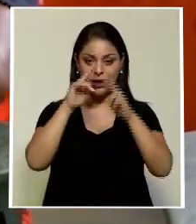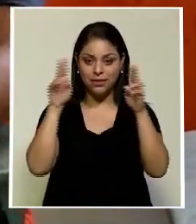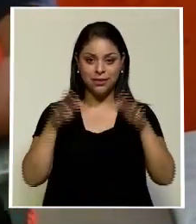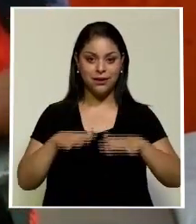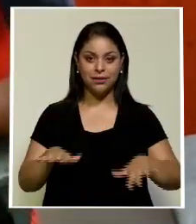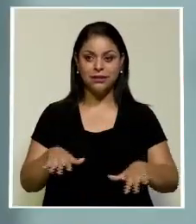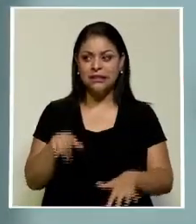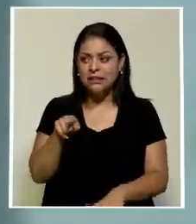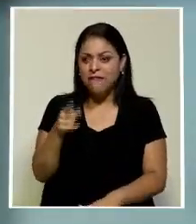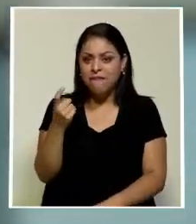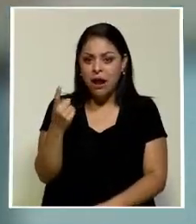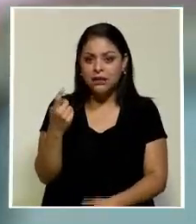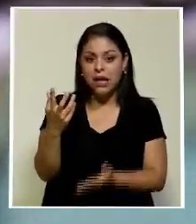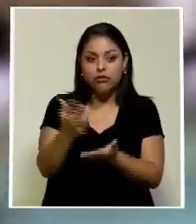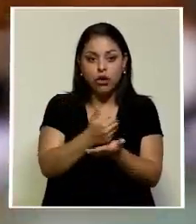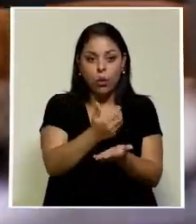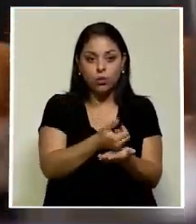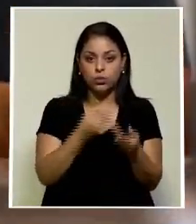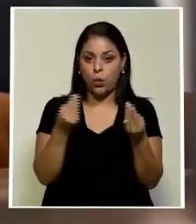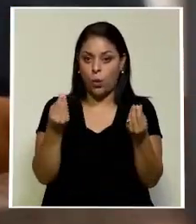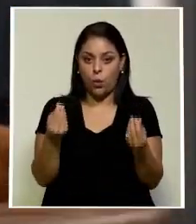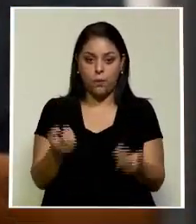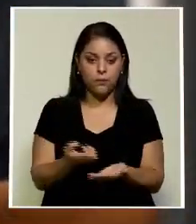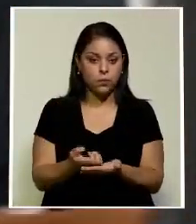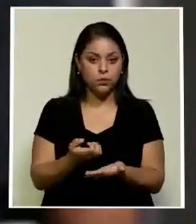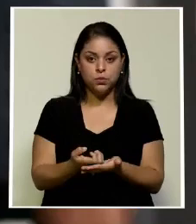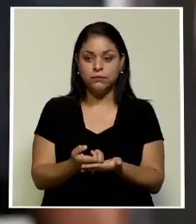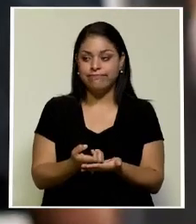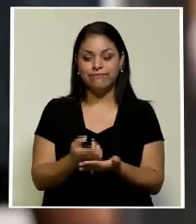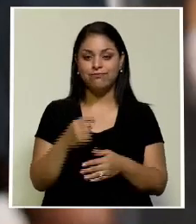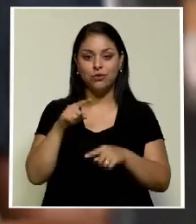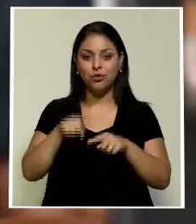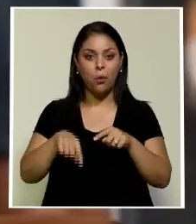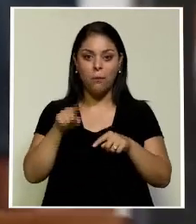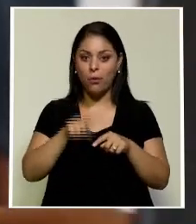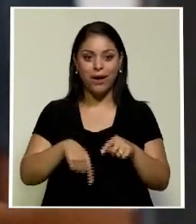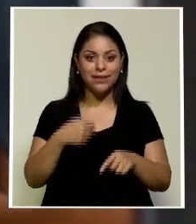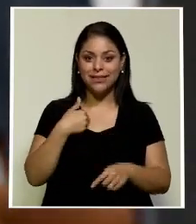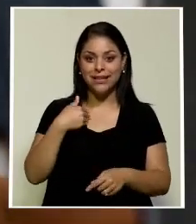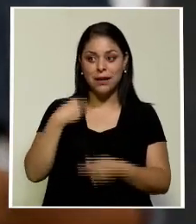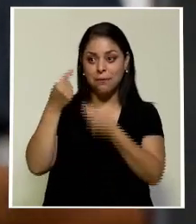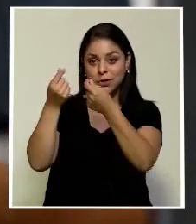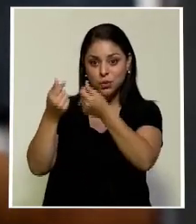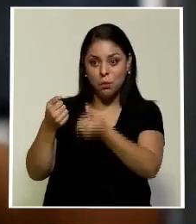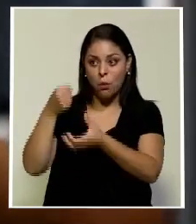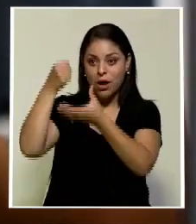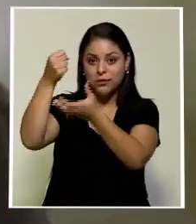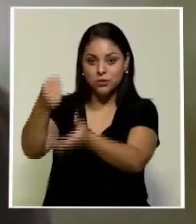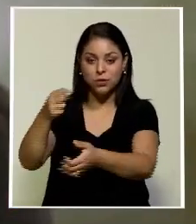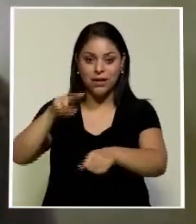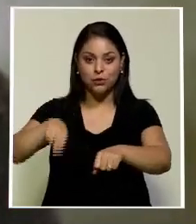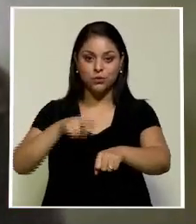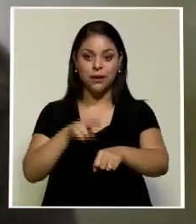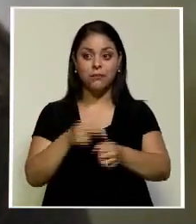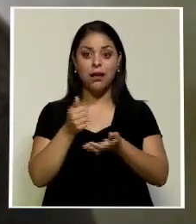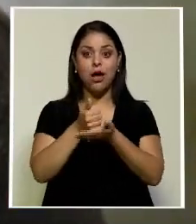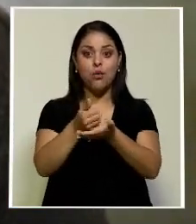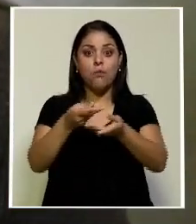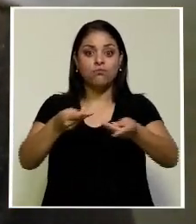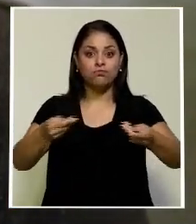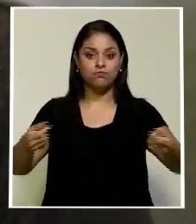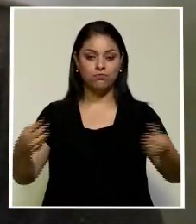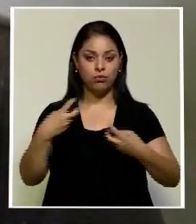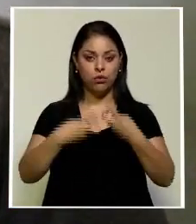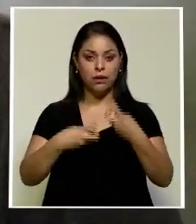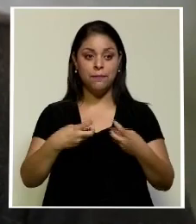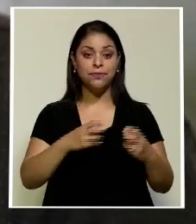de recursos económicos y la imposibilidad de incluirlos en el presupuesto nacional para solventar el problema, Casa Presidencial y